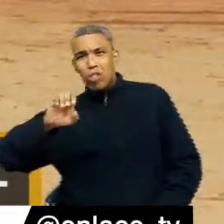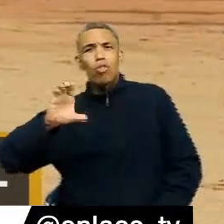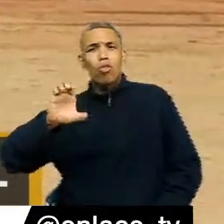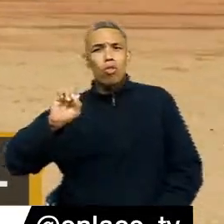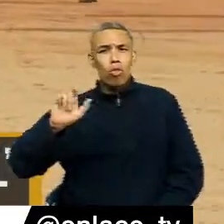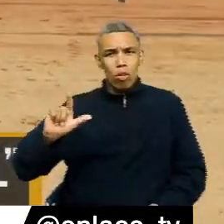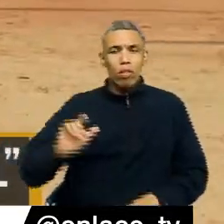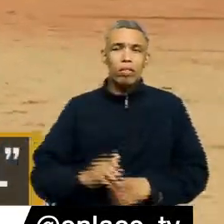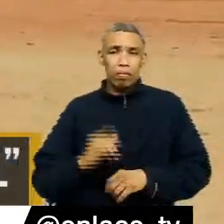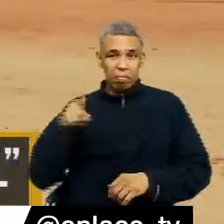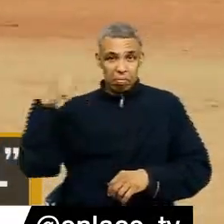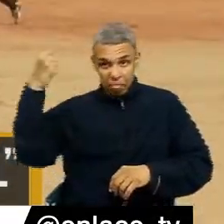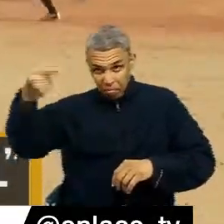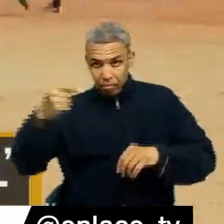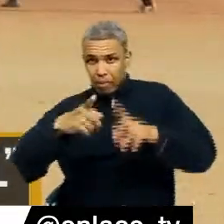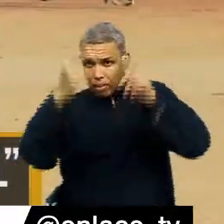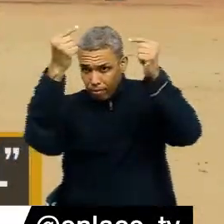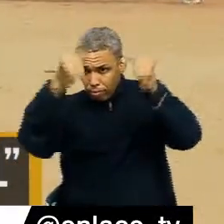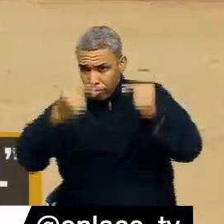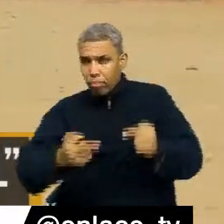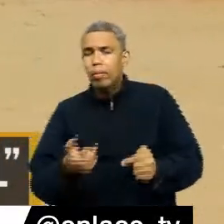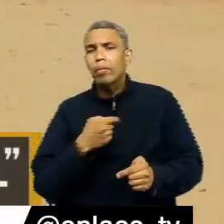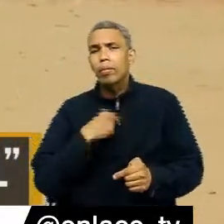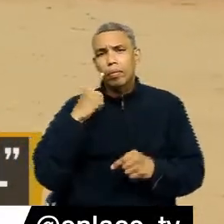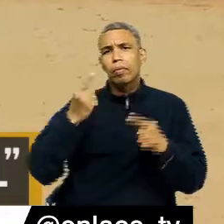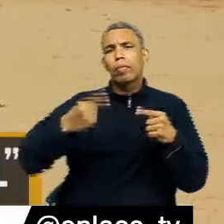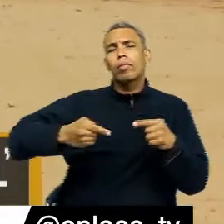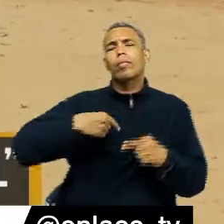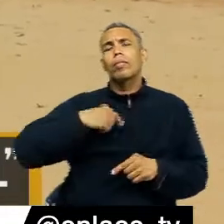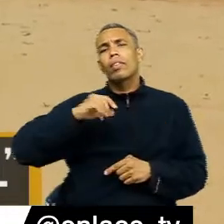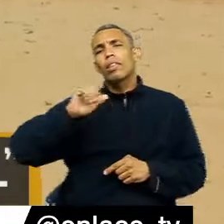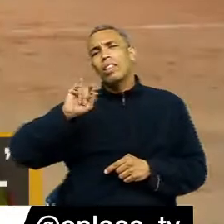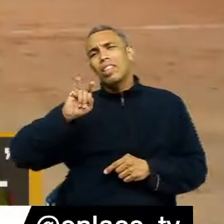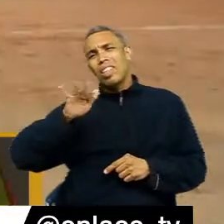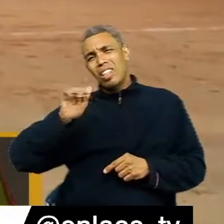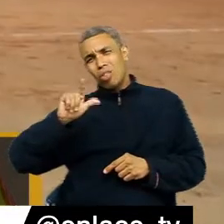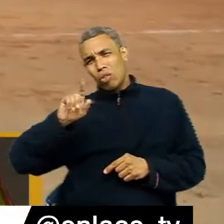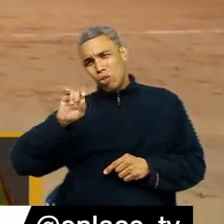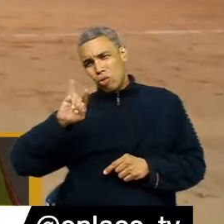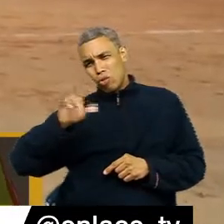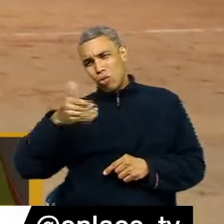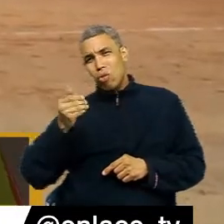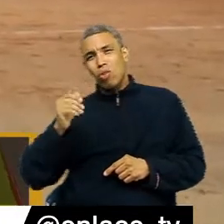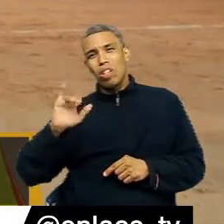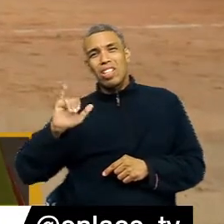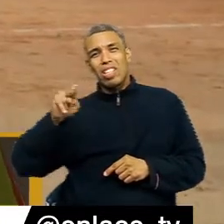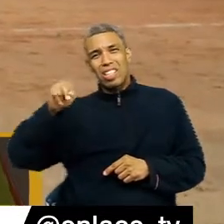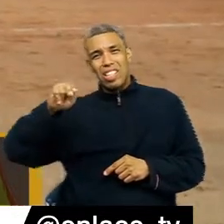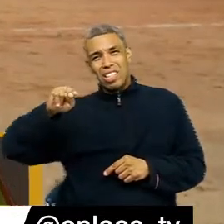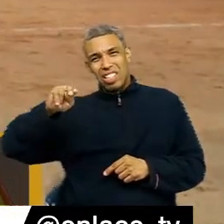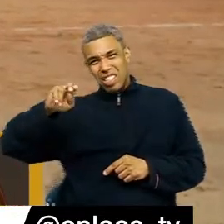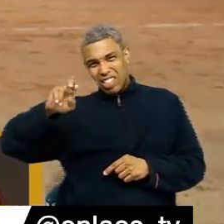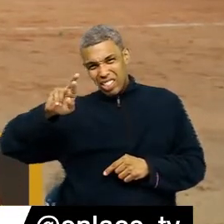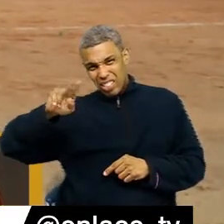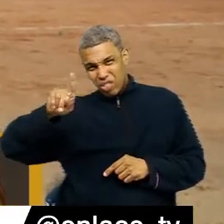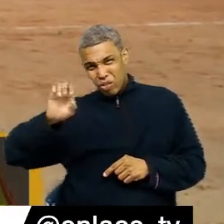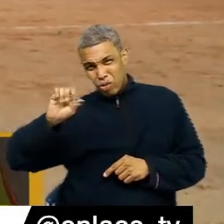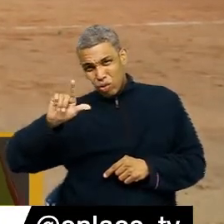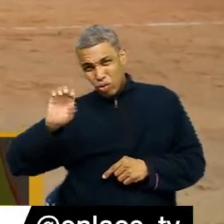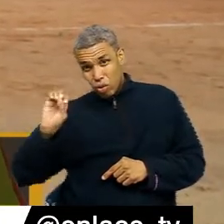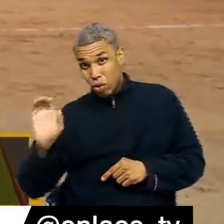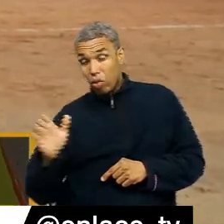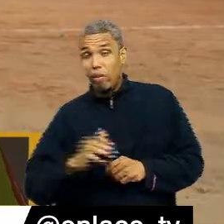son Autolujo La Cabaña versus Ingesocol, y después viene Droguería Reina contra el equipo Sobre la Roca. O sea, va a haber un gran clásico